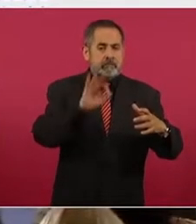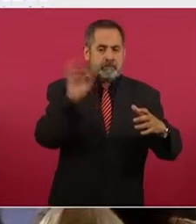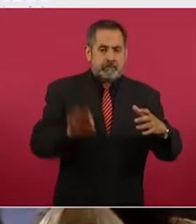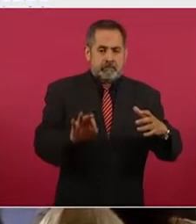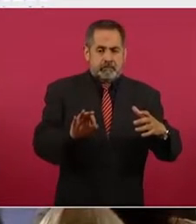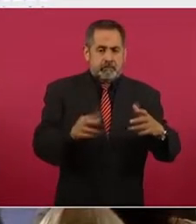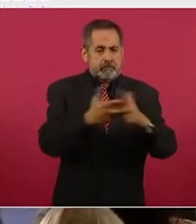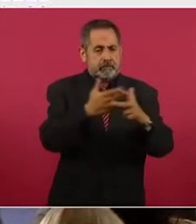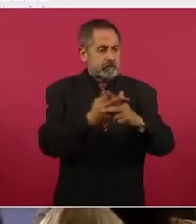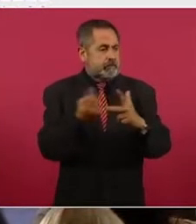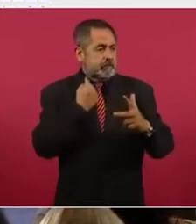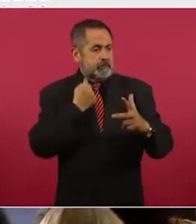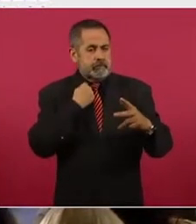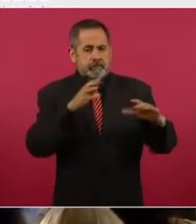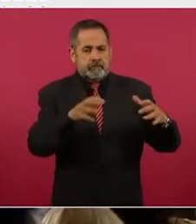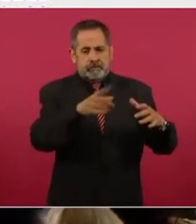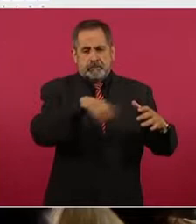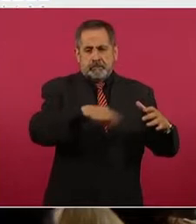Estos: